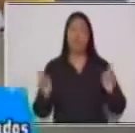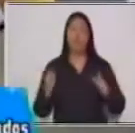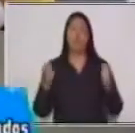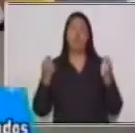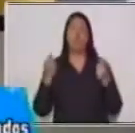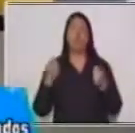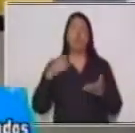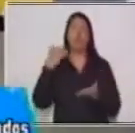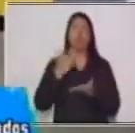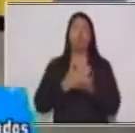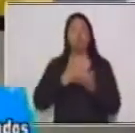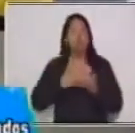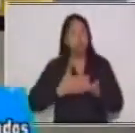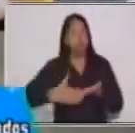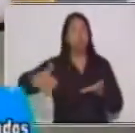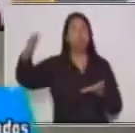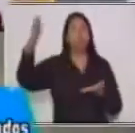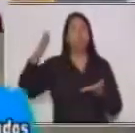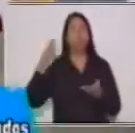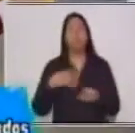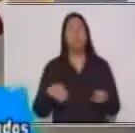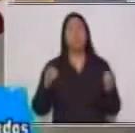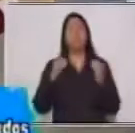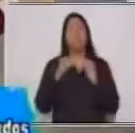aquí dice más 32.